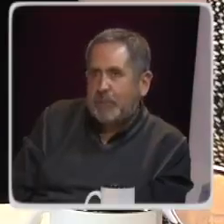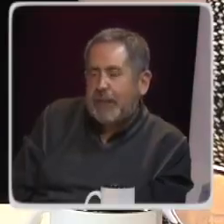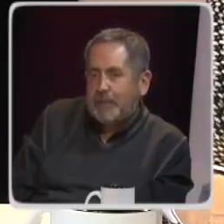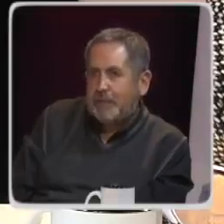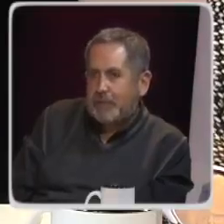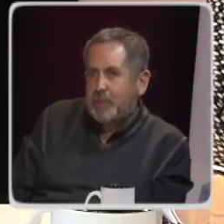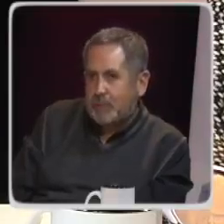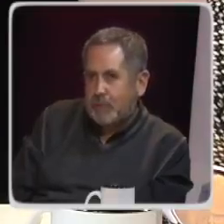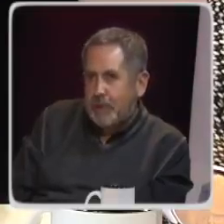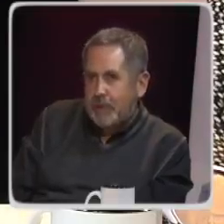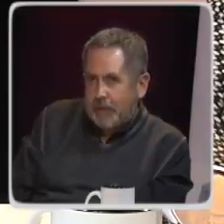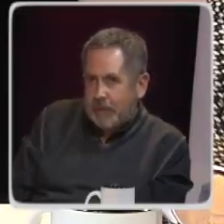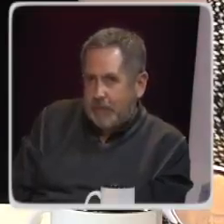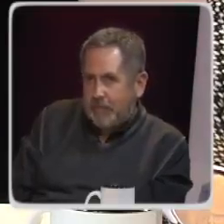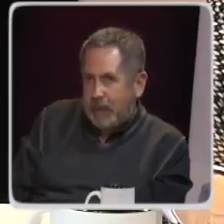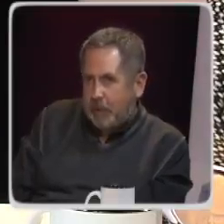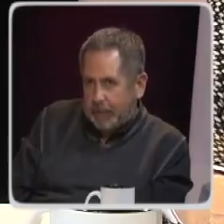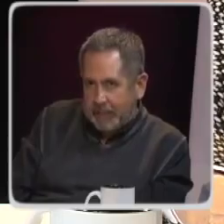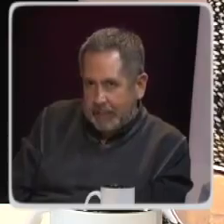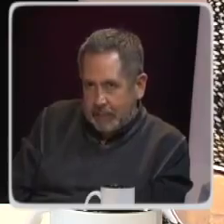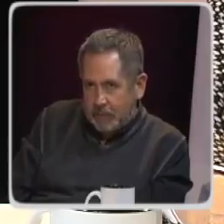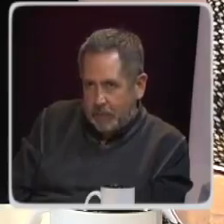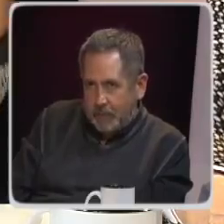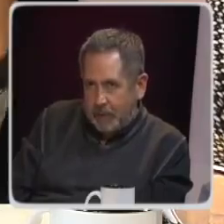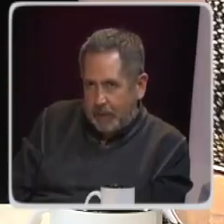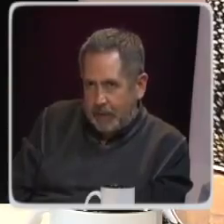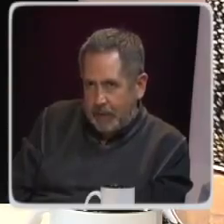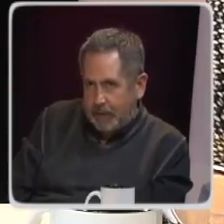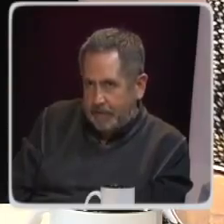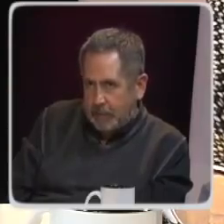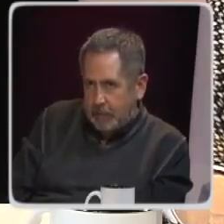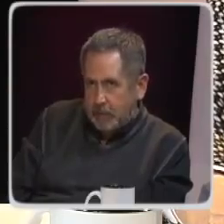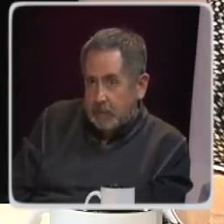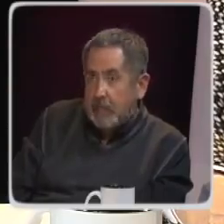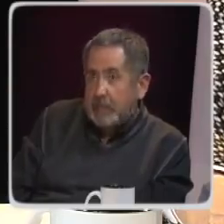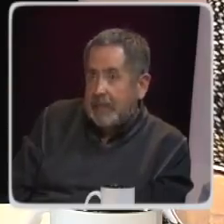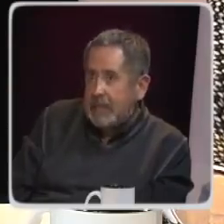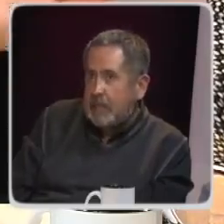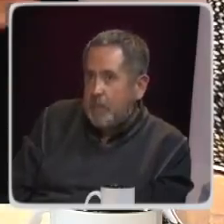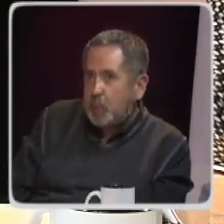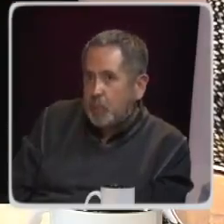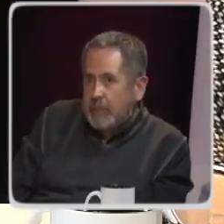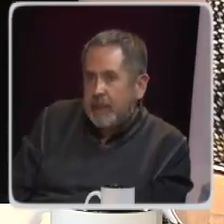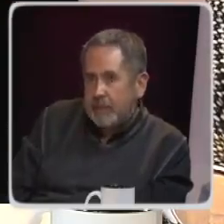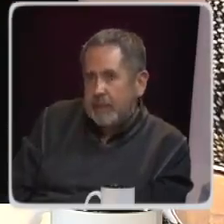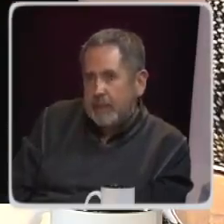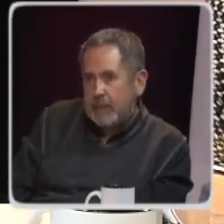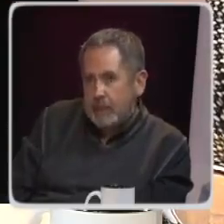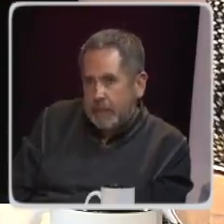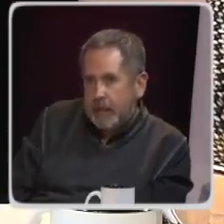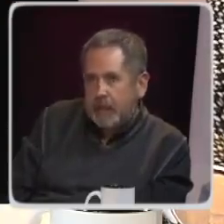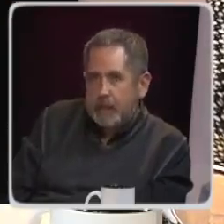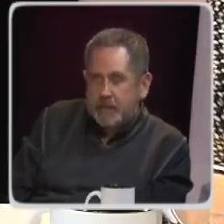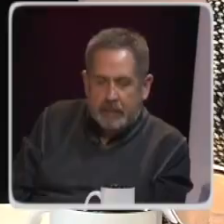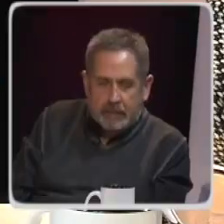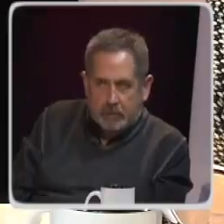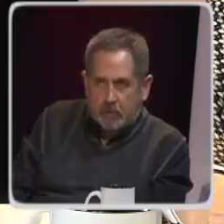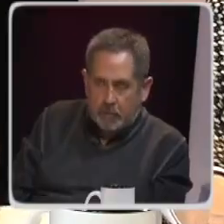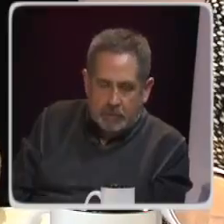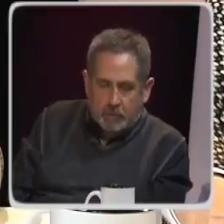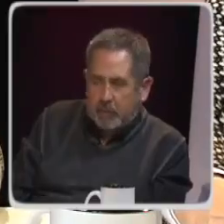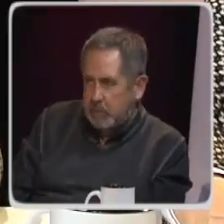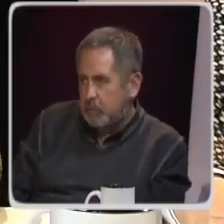los impuestos pagados por los apoyos económicos de los interesados o de los involucrados y que siempre nos ayudan para